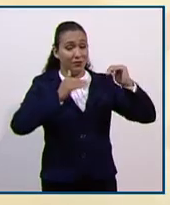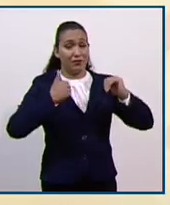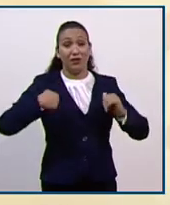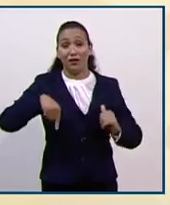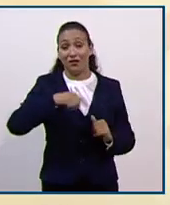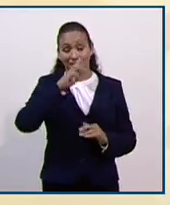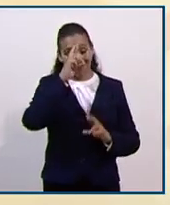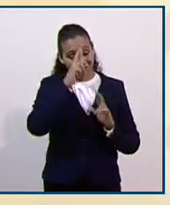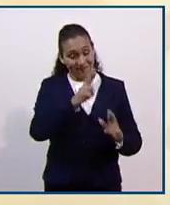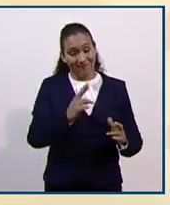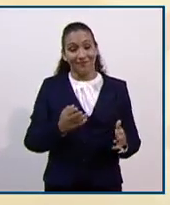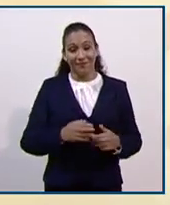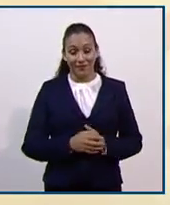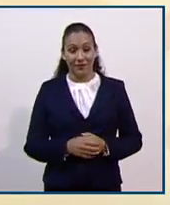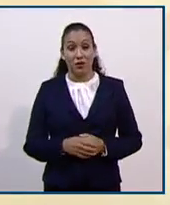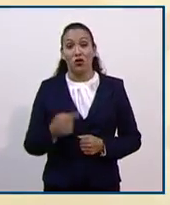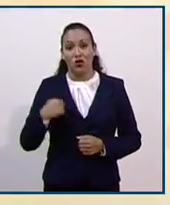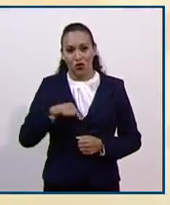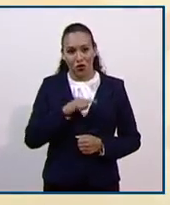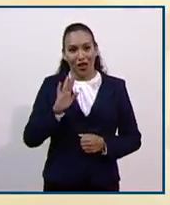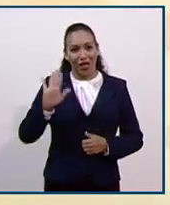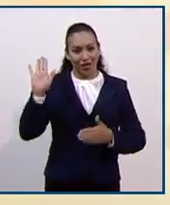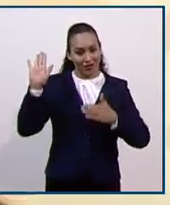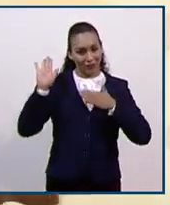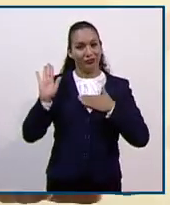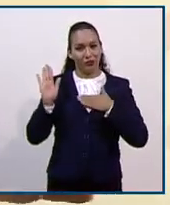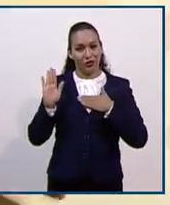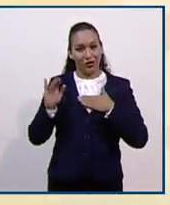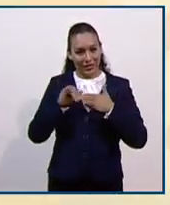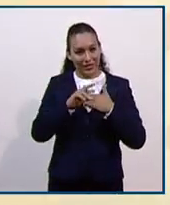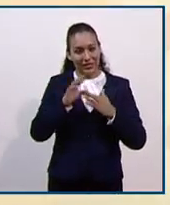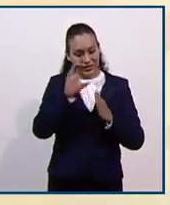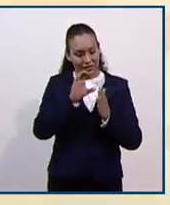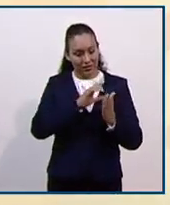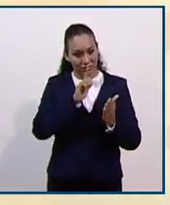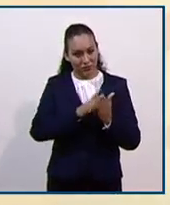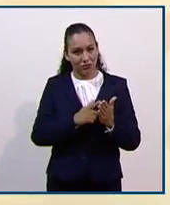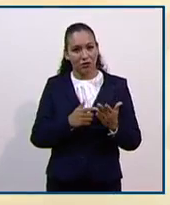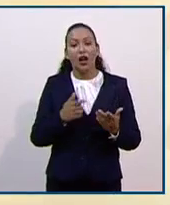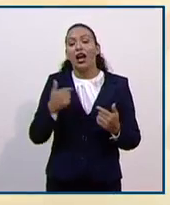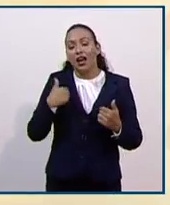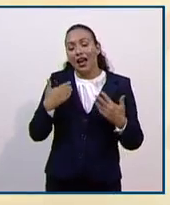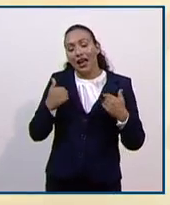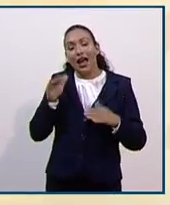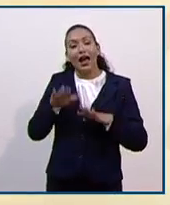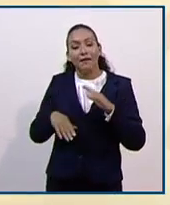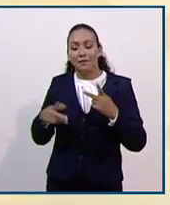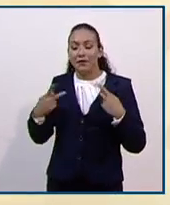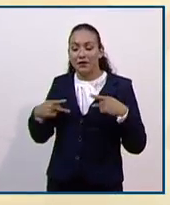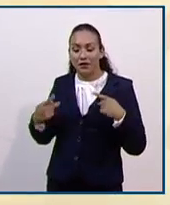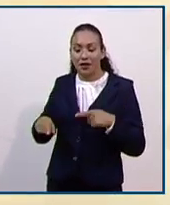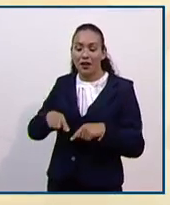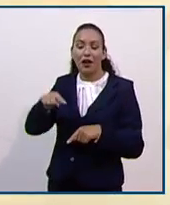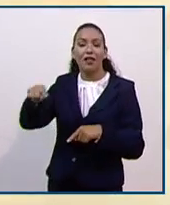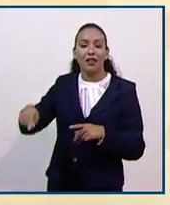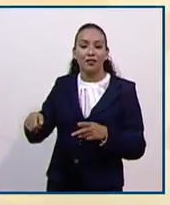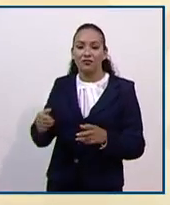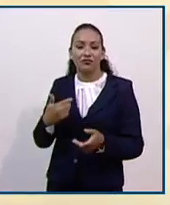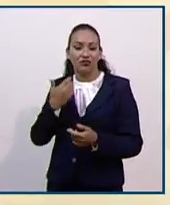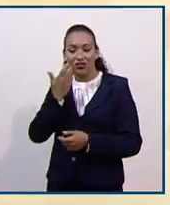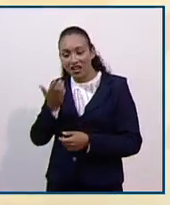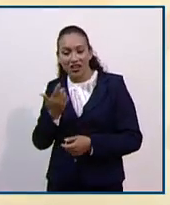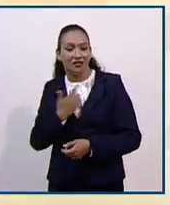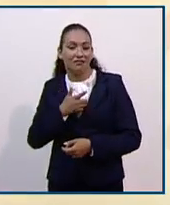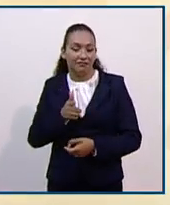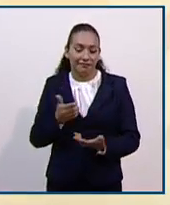respetar. Ese fue mi juramento. Entonces, que a veces resuelvo cosas que no les gustan a los integrantes del Ejecutivo Federal